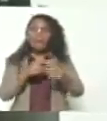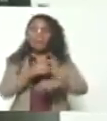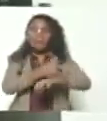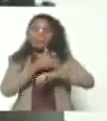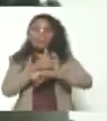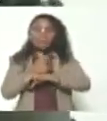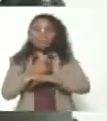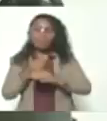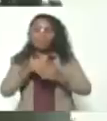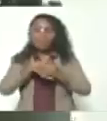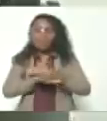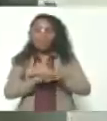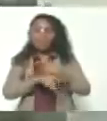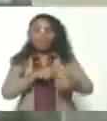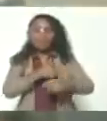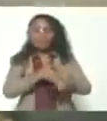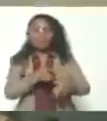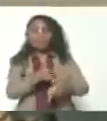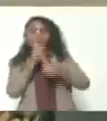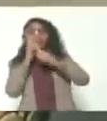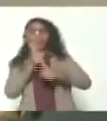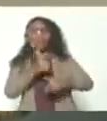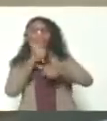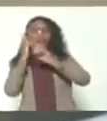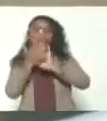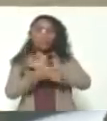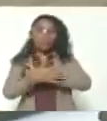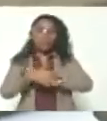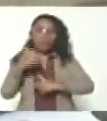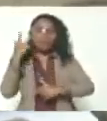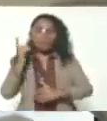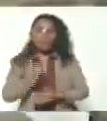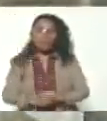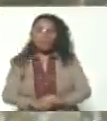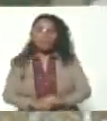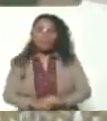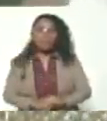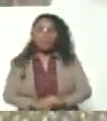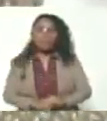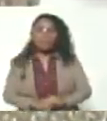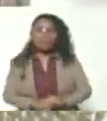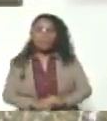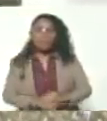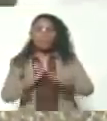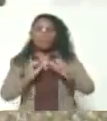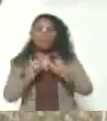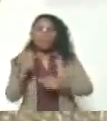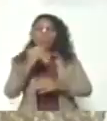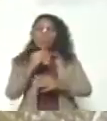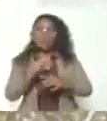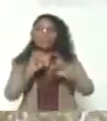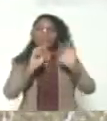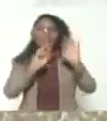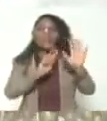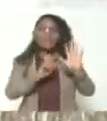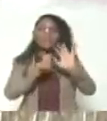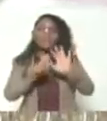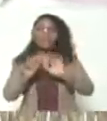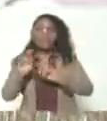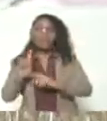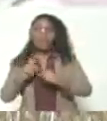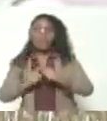12.7x99 de ametralladora con municiones trazadoras y perforantes. Correcto. Tenemos municiones